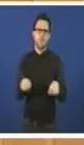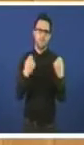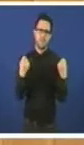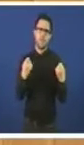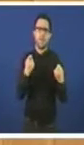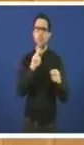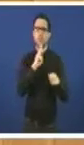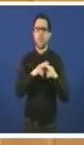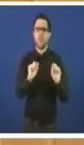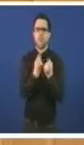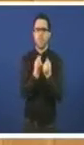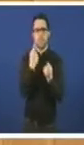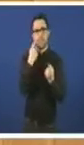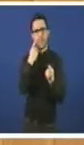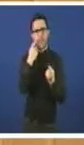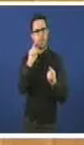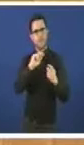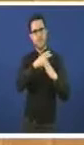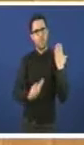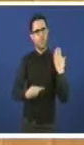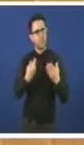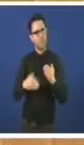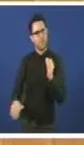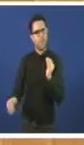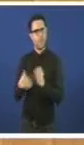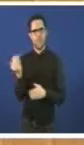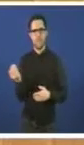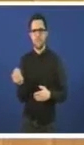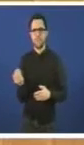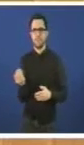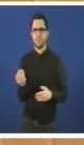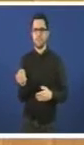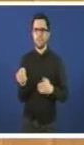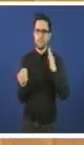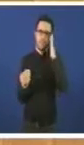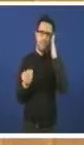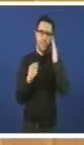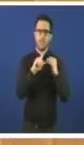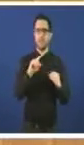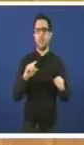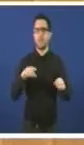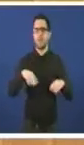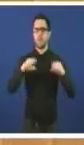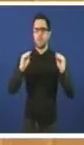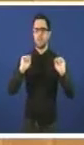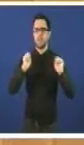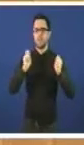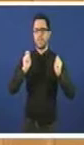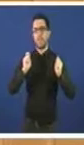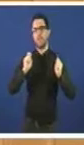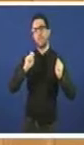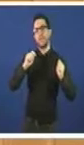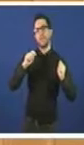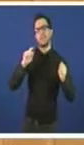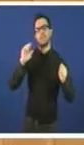eso se cree modernos que un link o ese póster de santo estevo de ribas do sil topónimo gallego concello de nogueira de